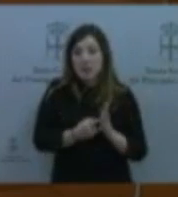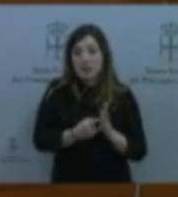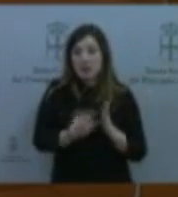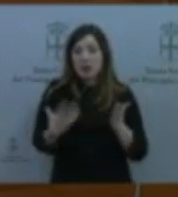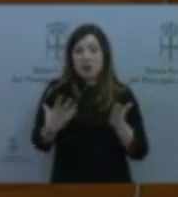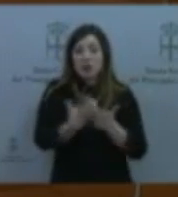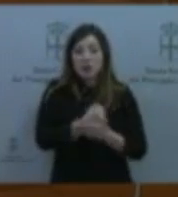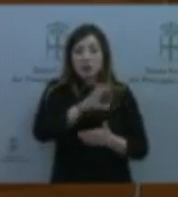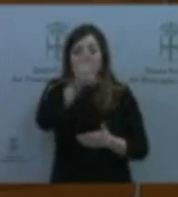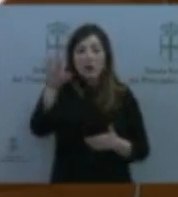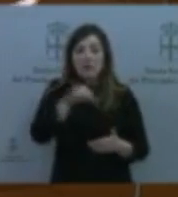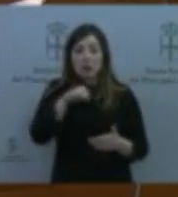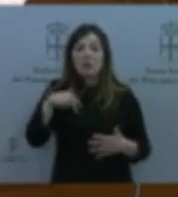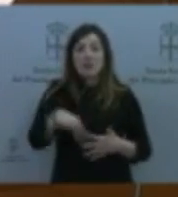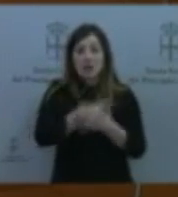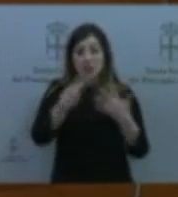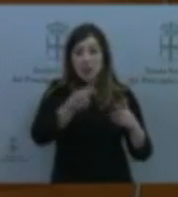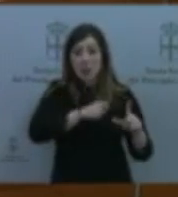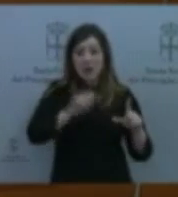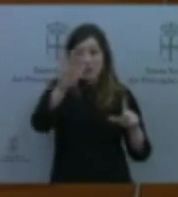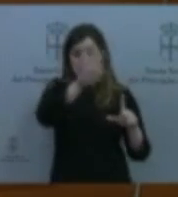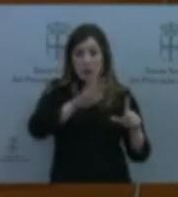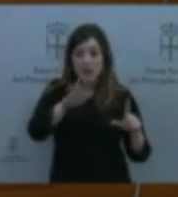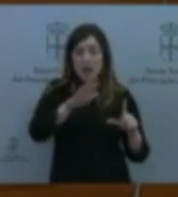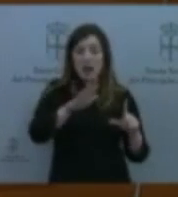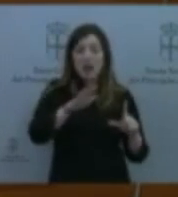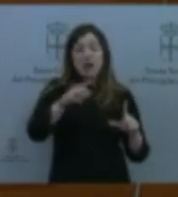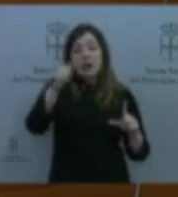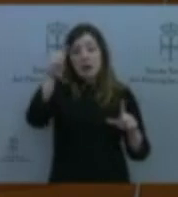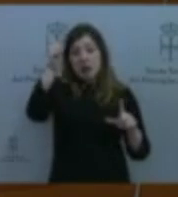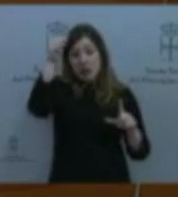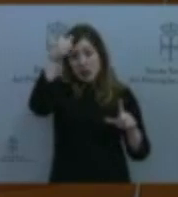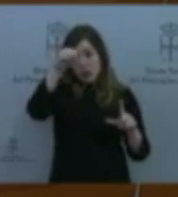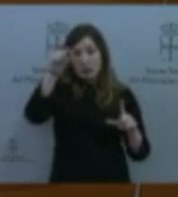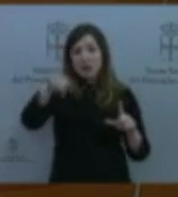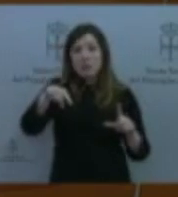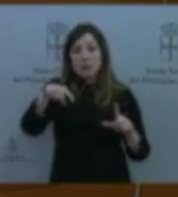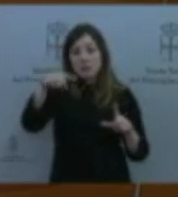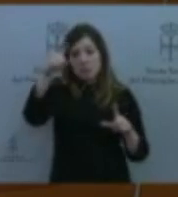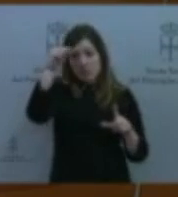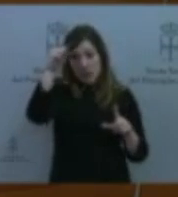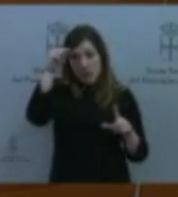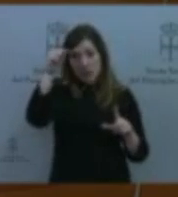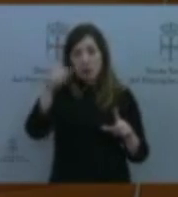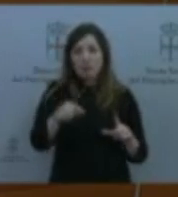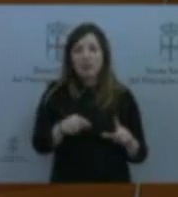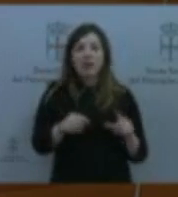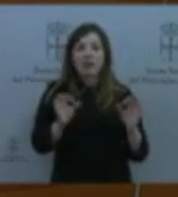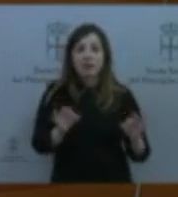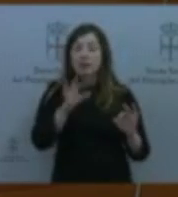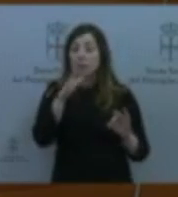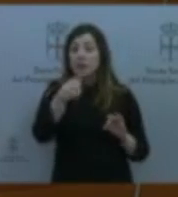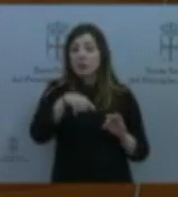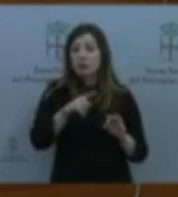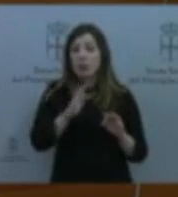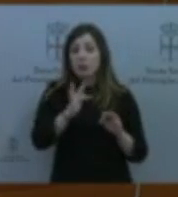español, Ceuta y Melilla 18 y 19, evidentemente flaco favor estaríamos haciendo a los profesionales que no se podrían mover de